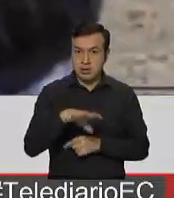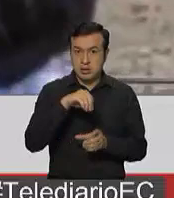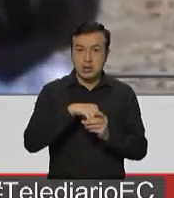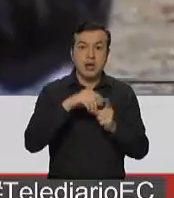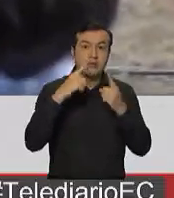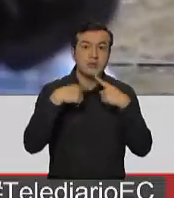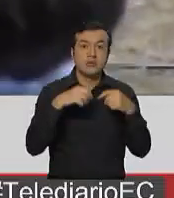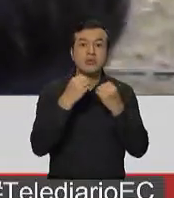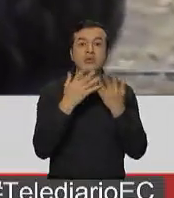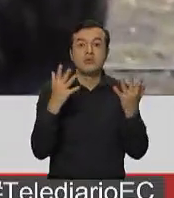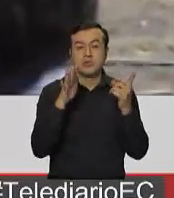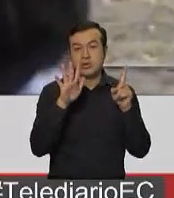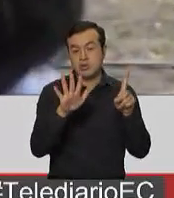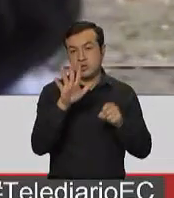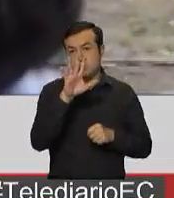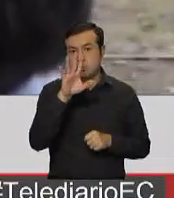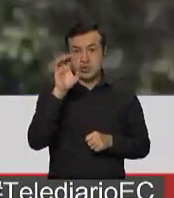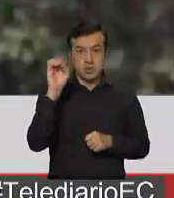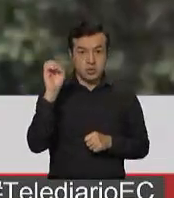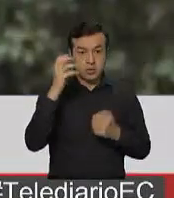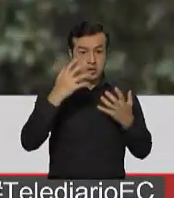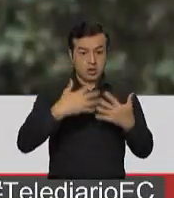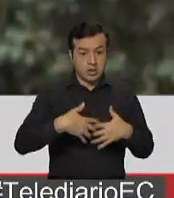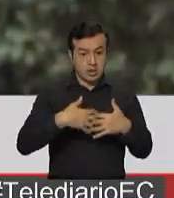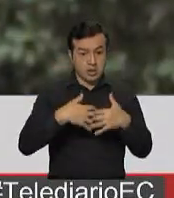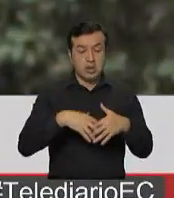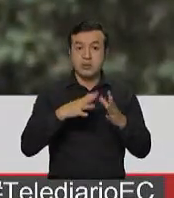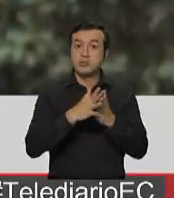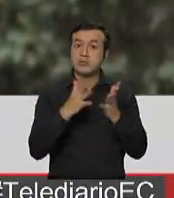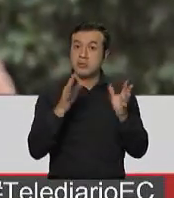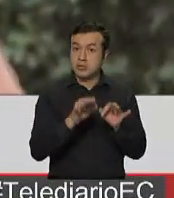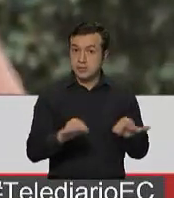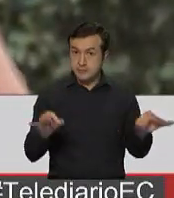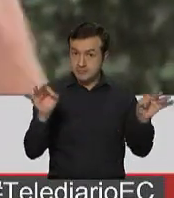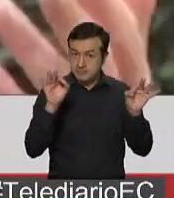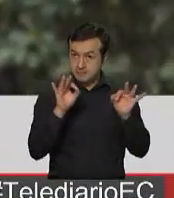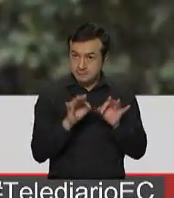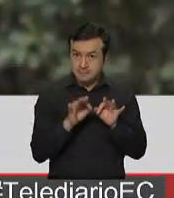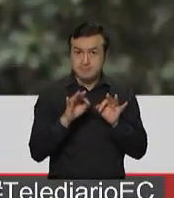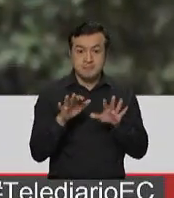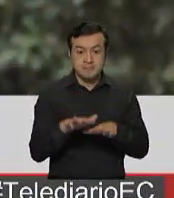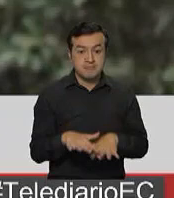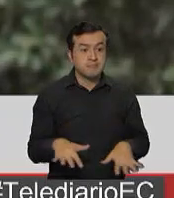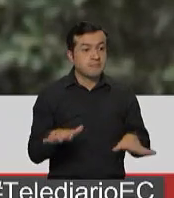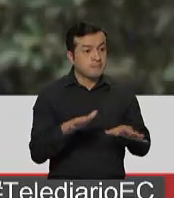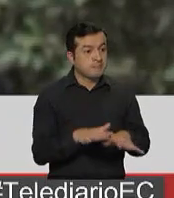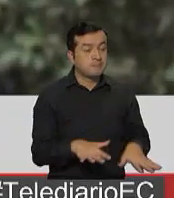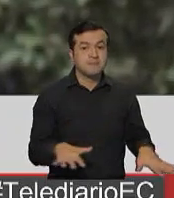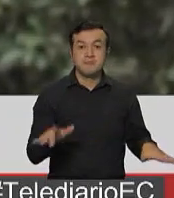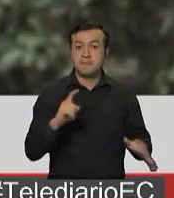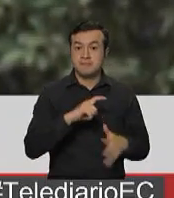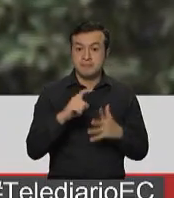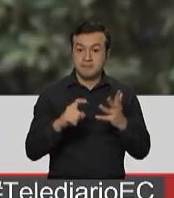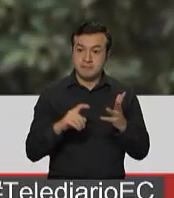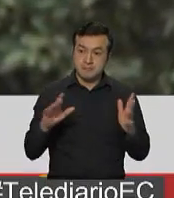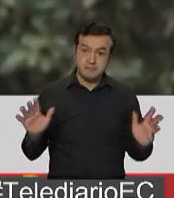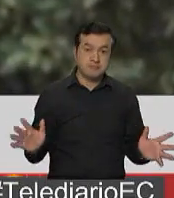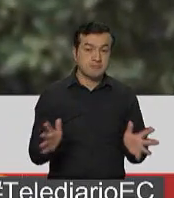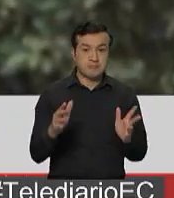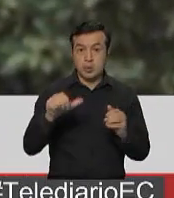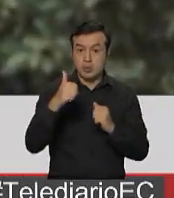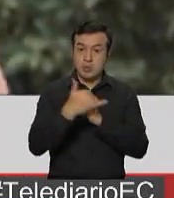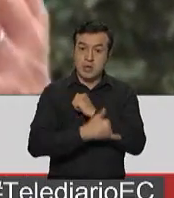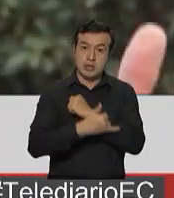que cuenta con 650 plantas. Extremadamente importante, no solo como un cultivo adicional que debe fomentarse a la